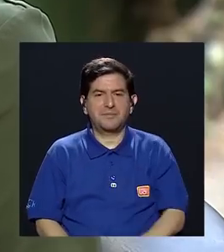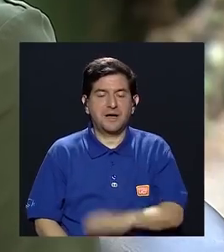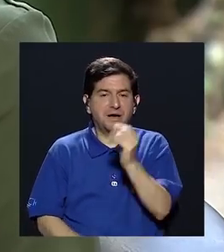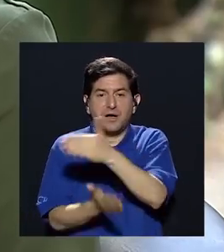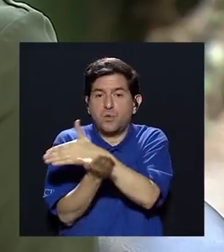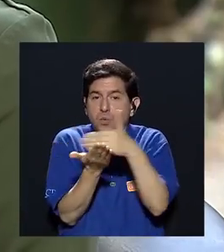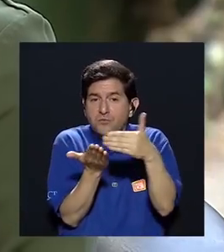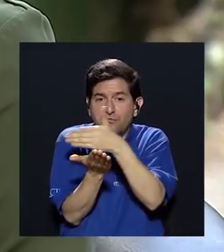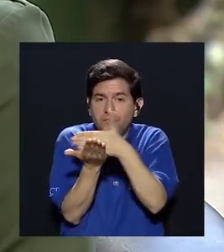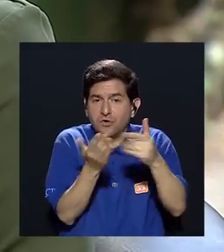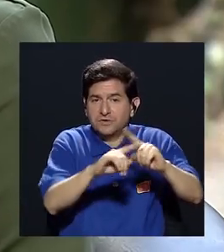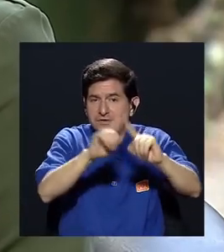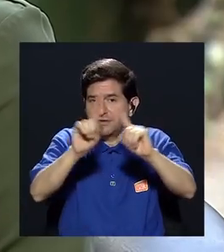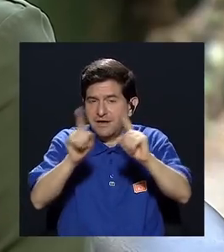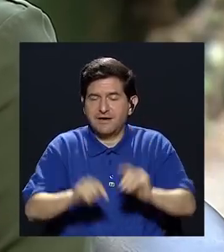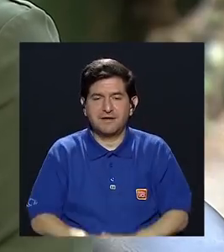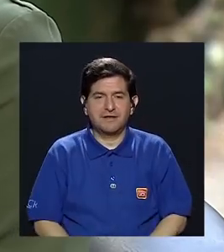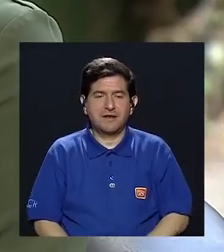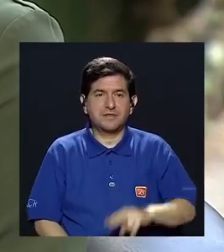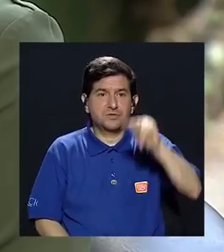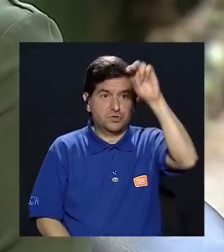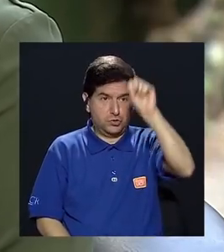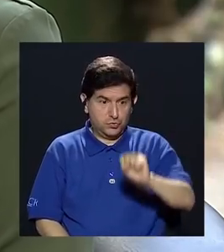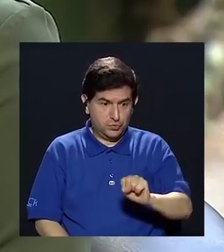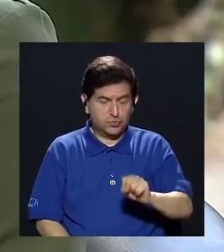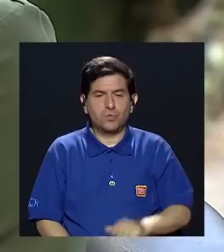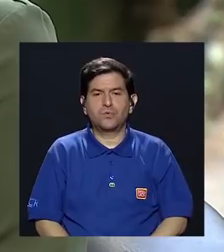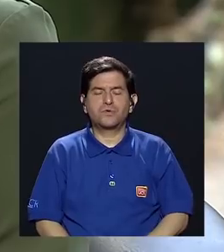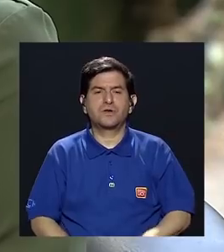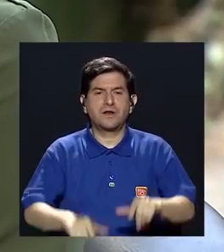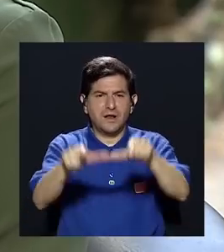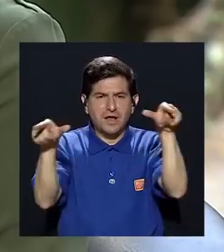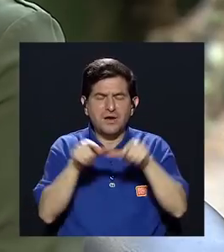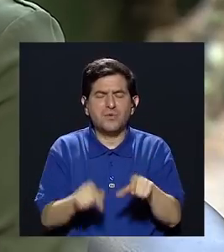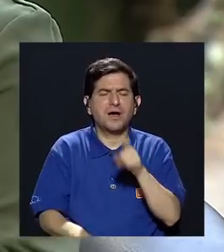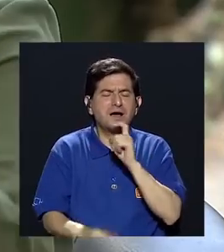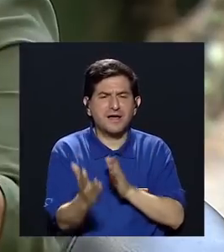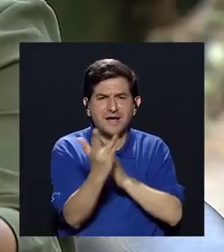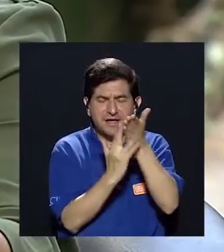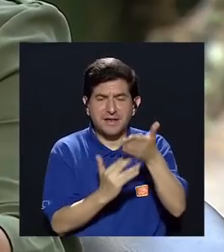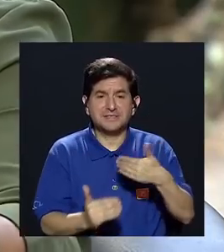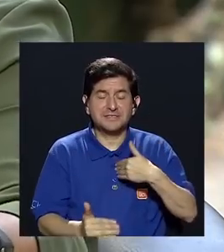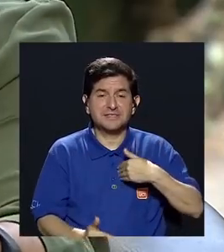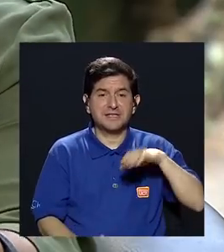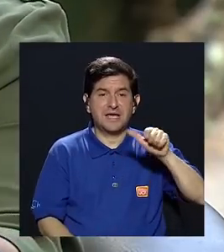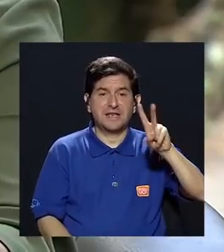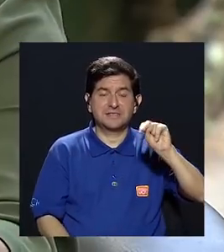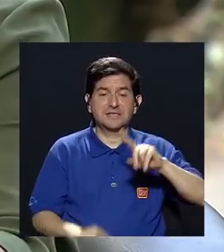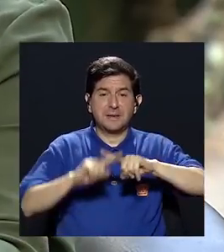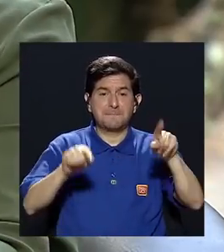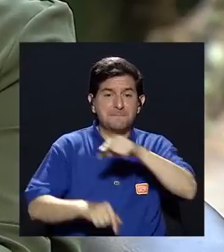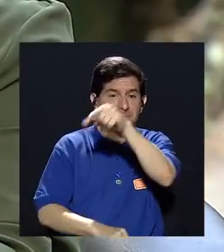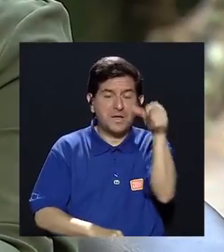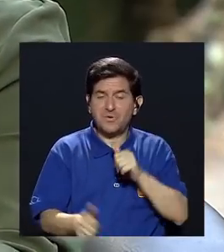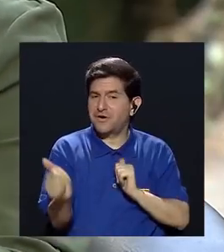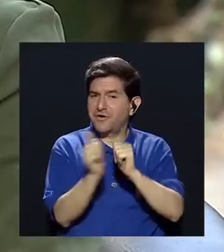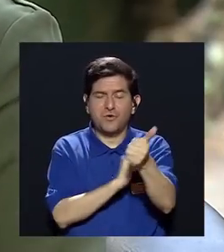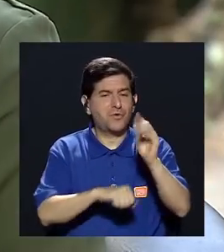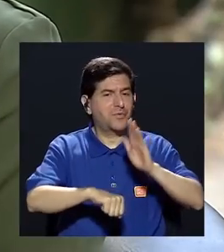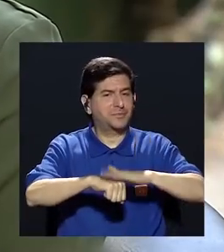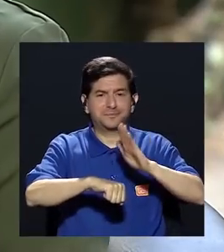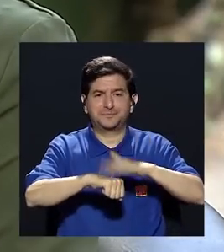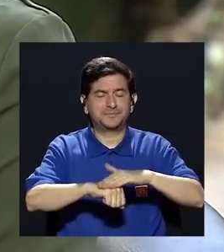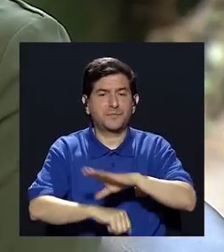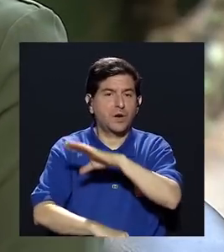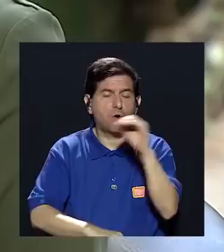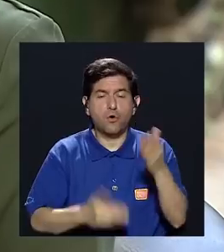zonas fronterizas, tenemos en zonas de difícil acceso. A veces tienen el SEN ahí, pero hay un río y no pueden cruzar. O